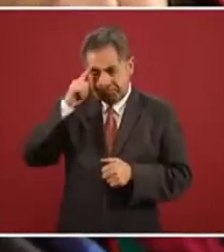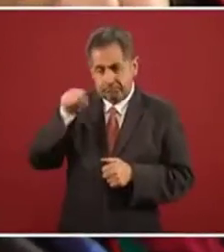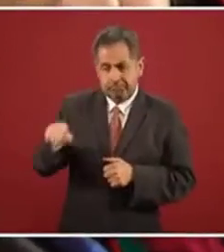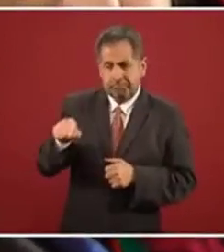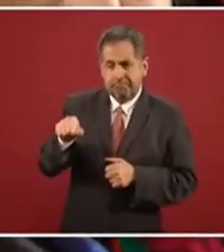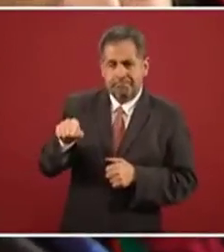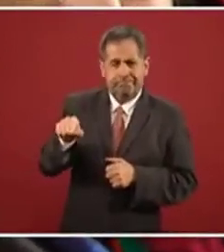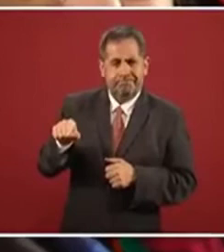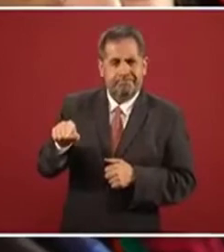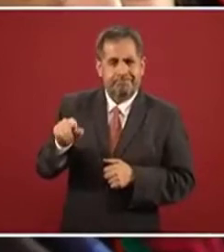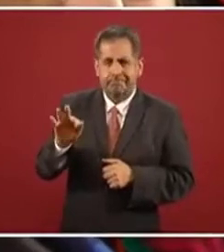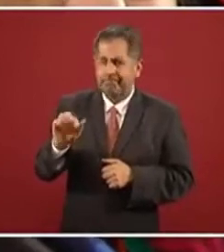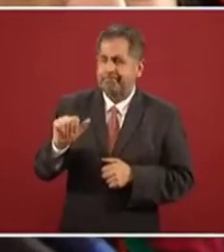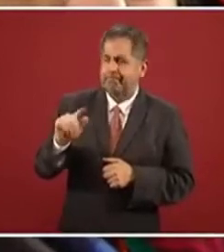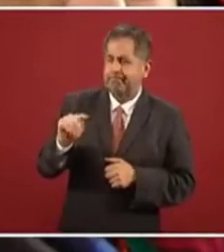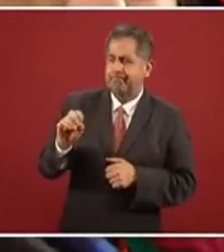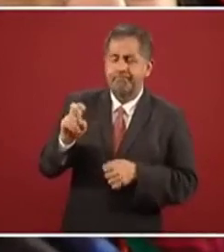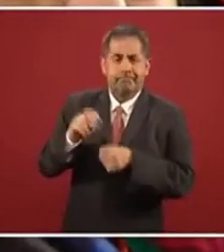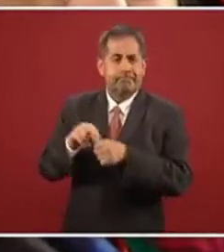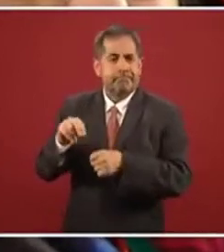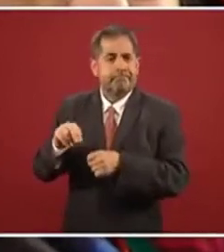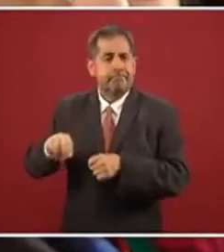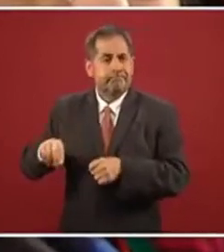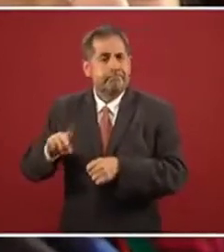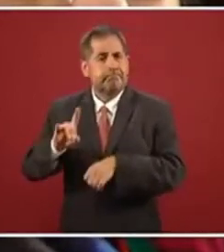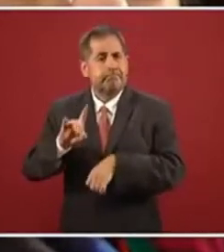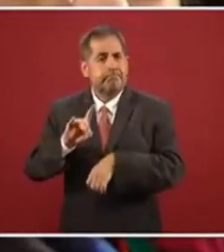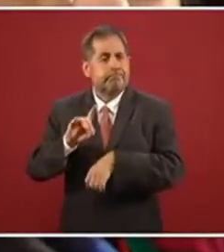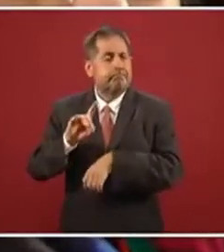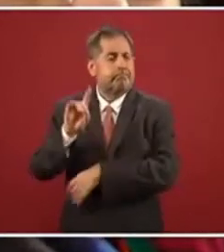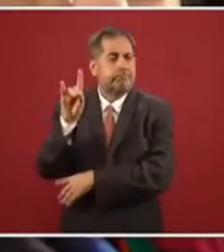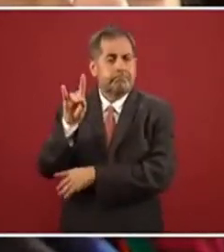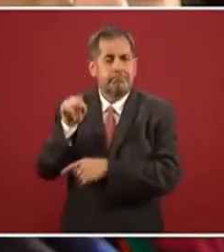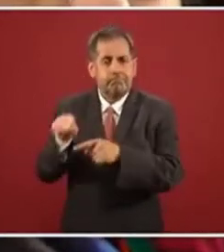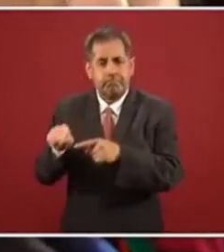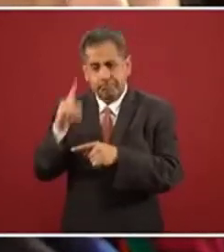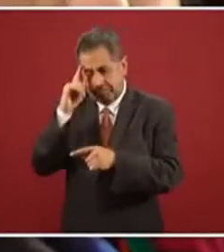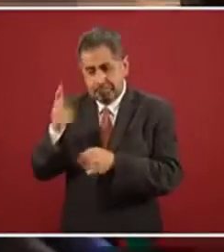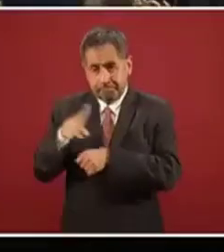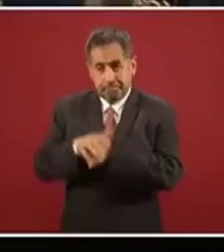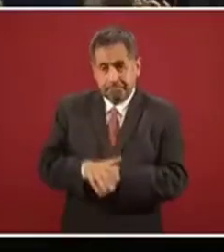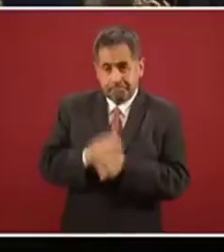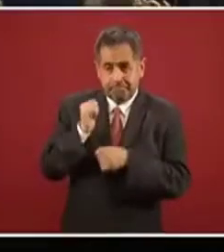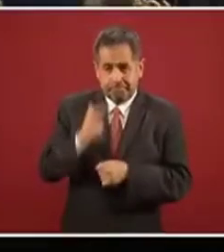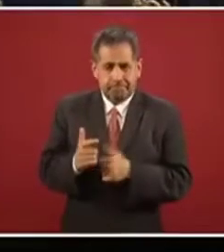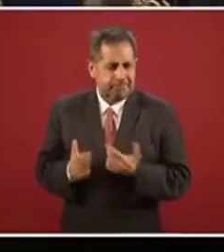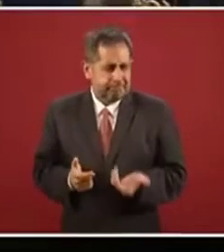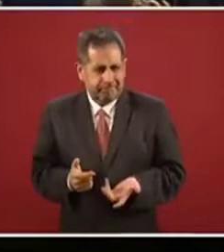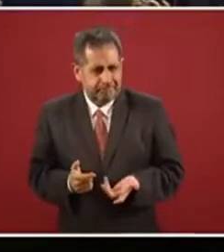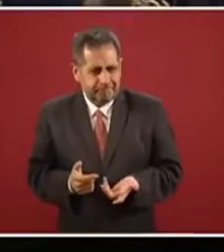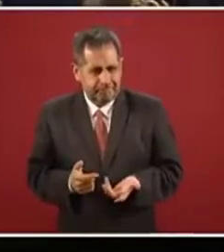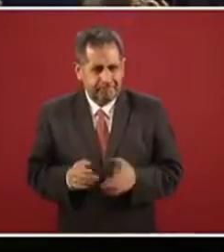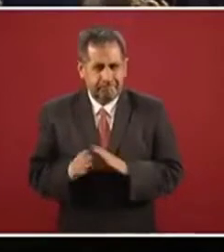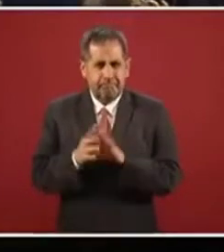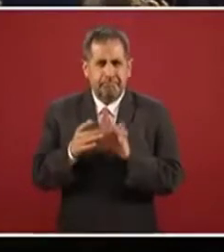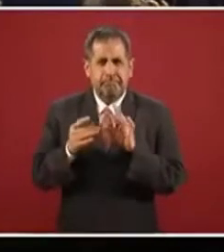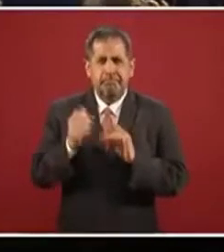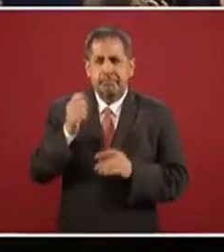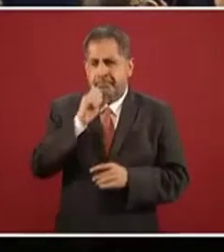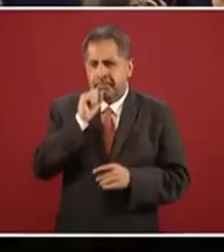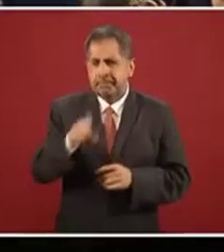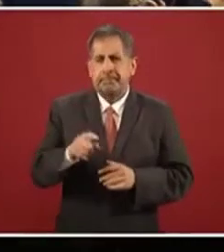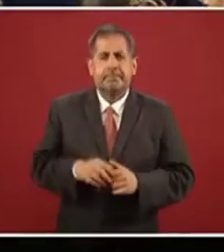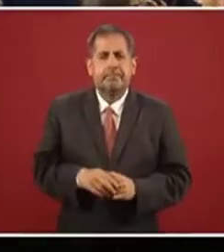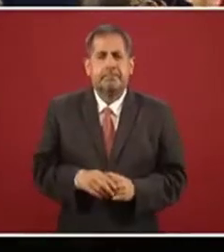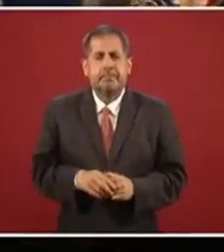lo ha señalado, de Bolivia, para hacer este tipo de presión a México? Eso por un lado, y también